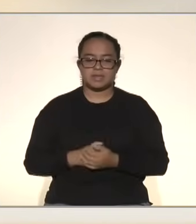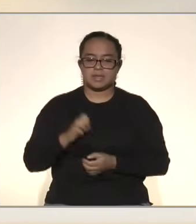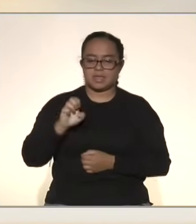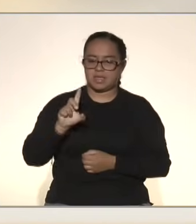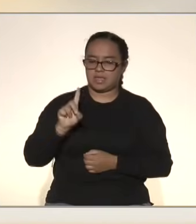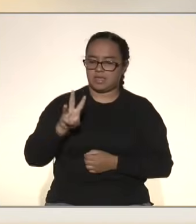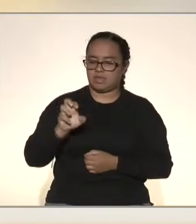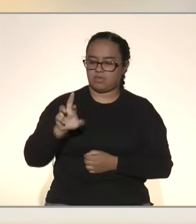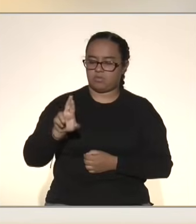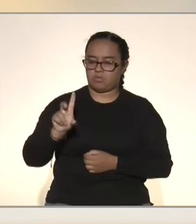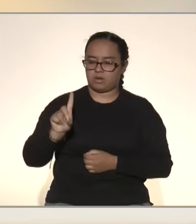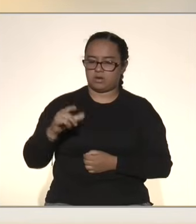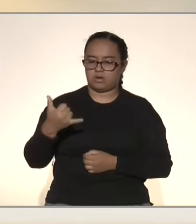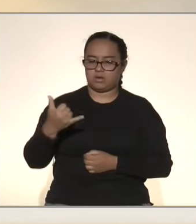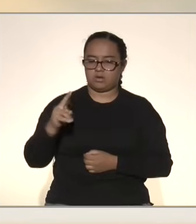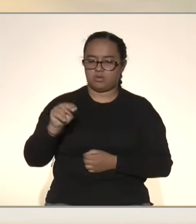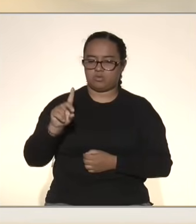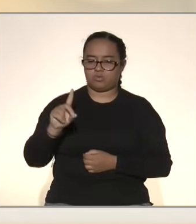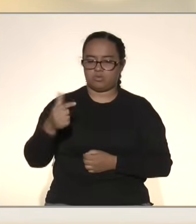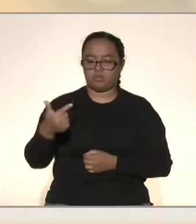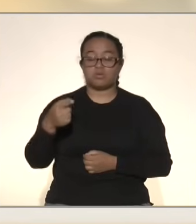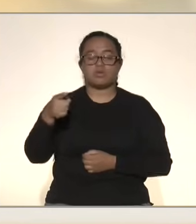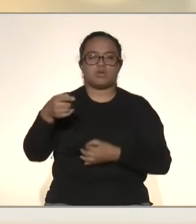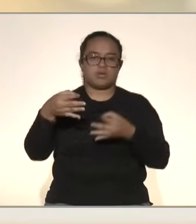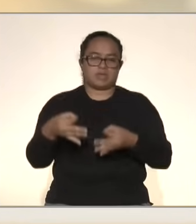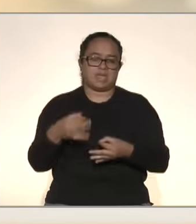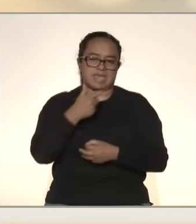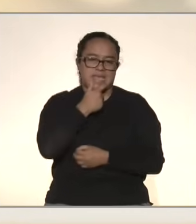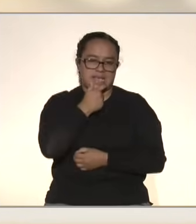Edward Jung, poeta inglés.